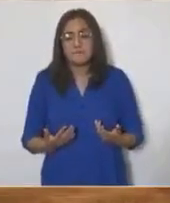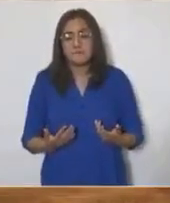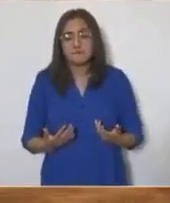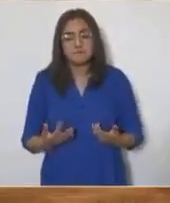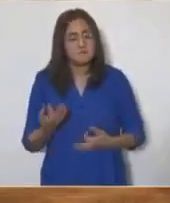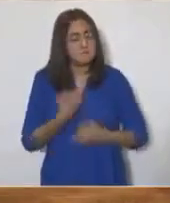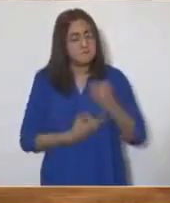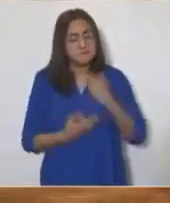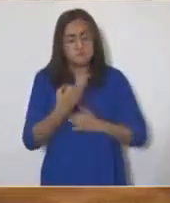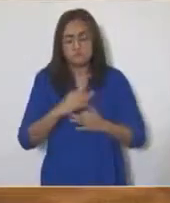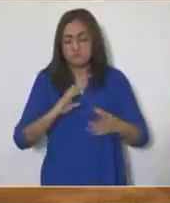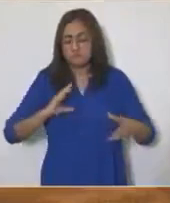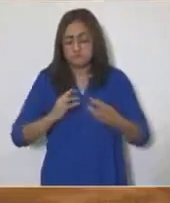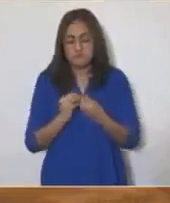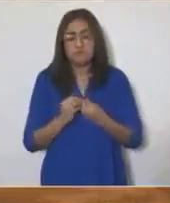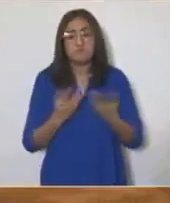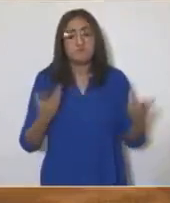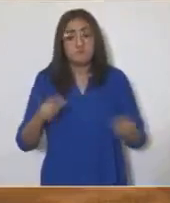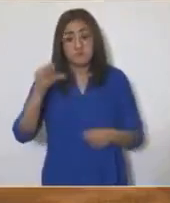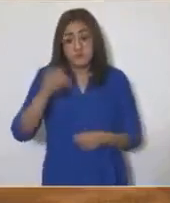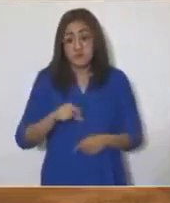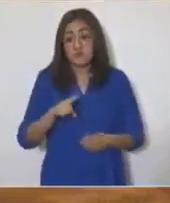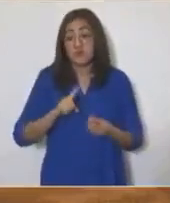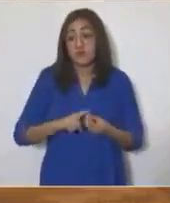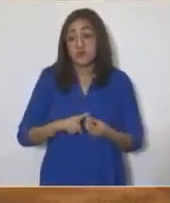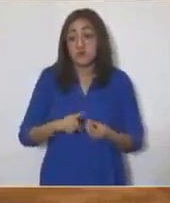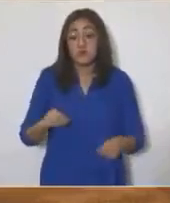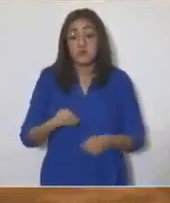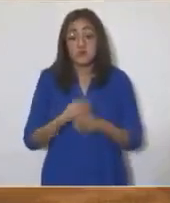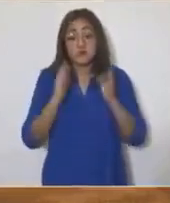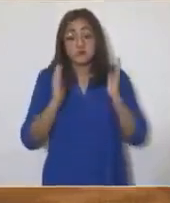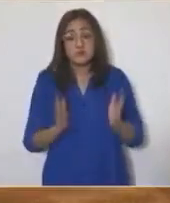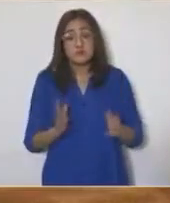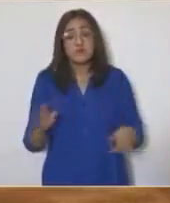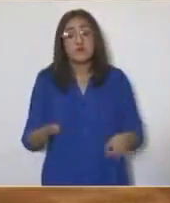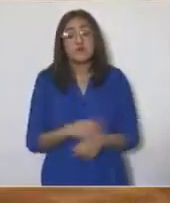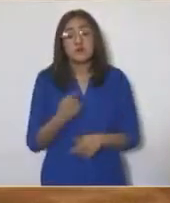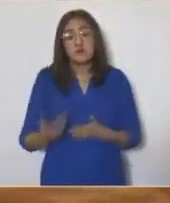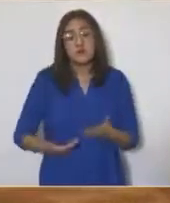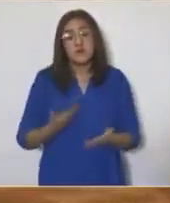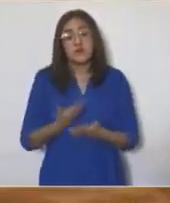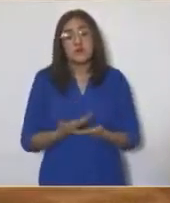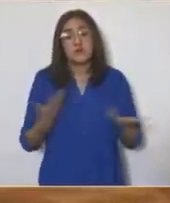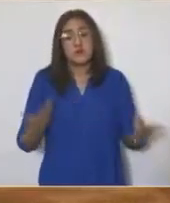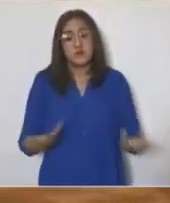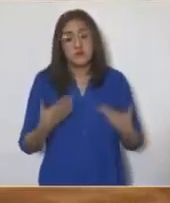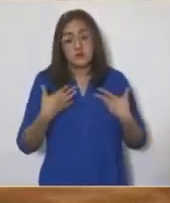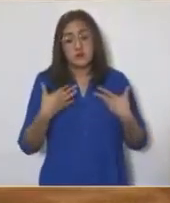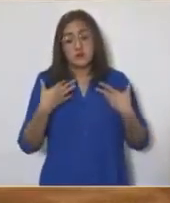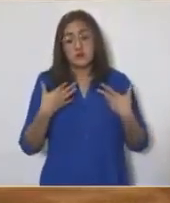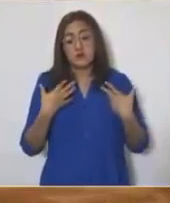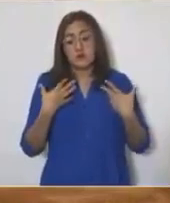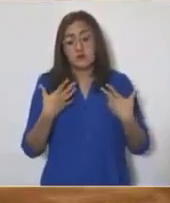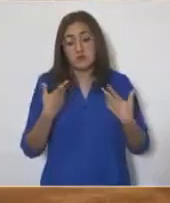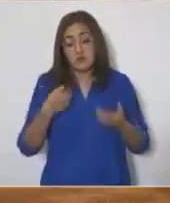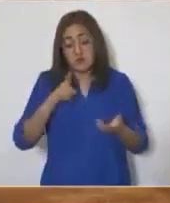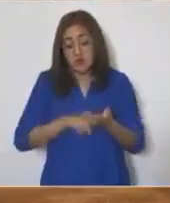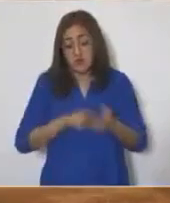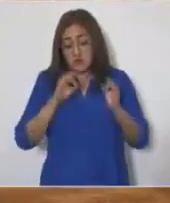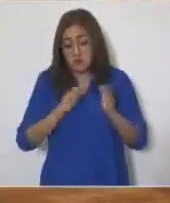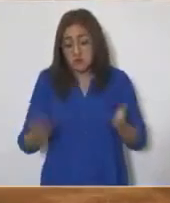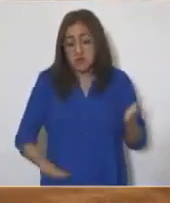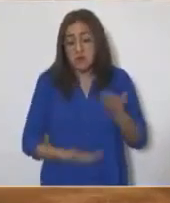todo fue así aquí fue donde se estableció el mecanismo porque la petición venía sin fundamento originalmente